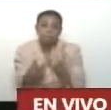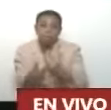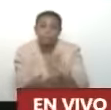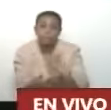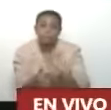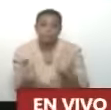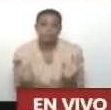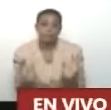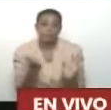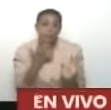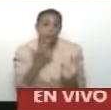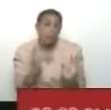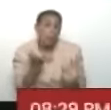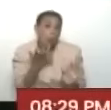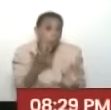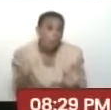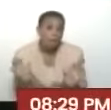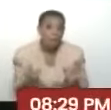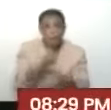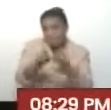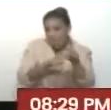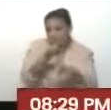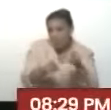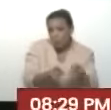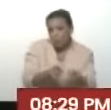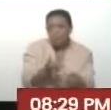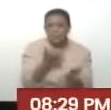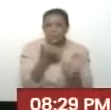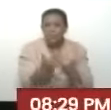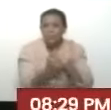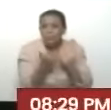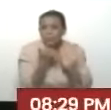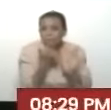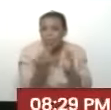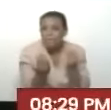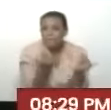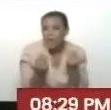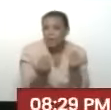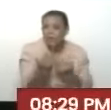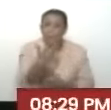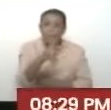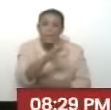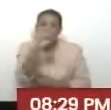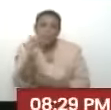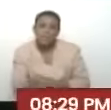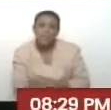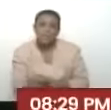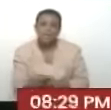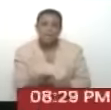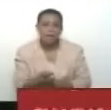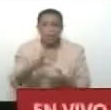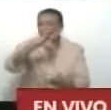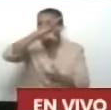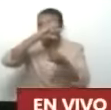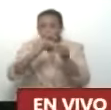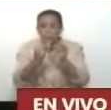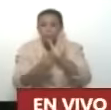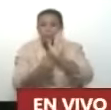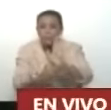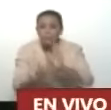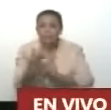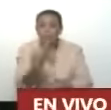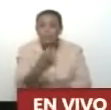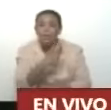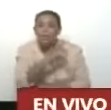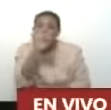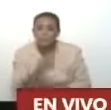Es decir, a que cuando uno hace una encuesta, el error muestral generalmente es más o menos 3%, pues casi todo el resultado de